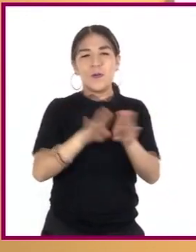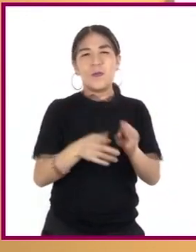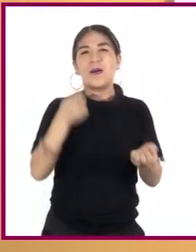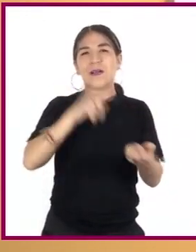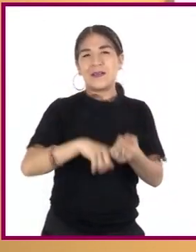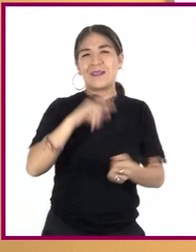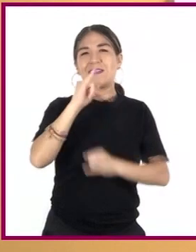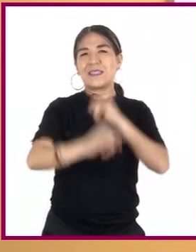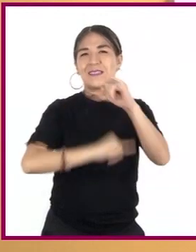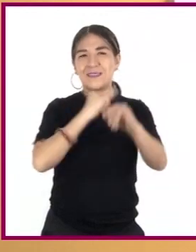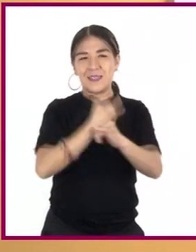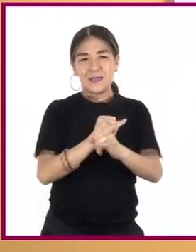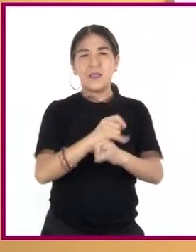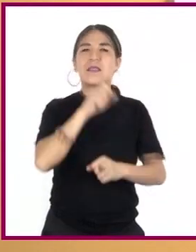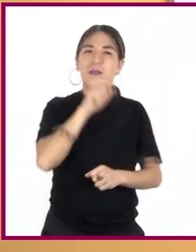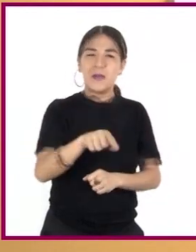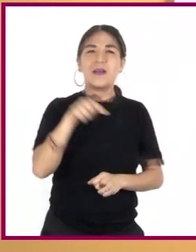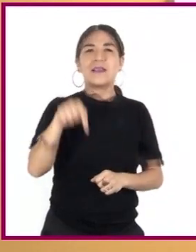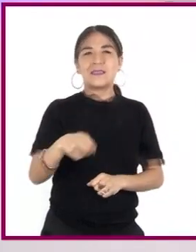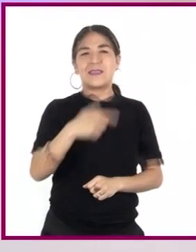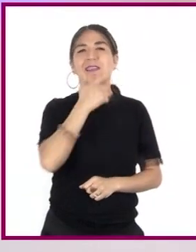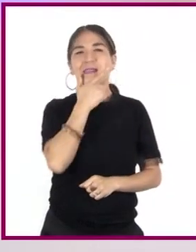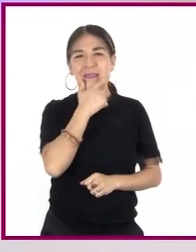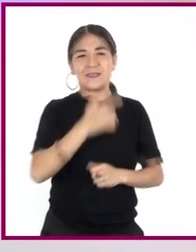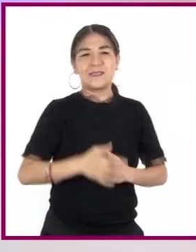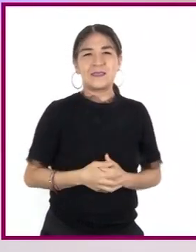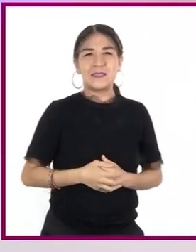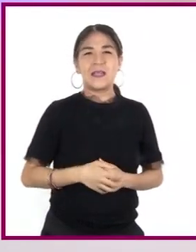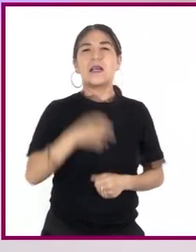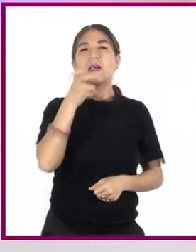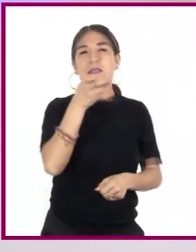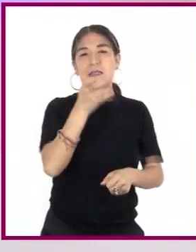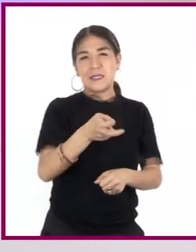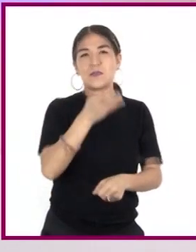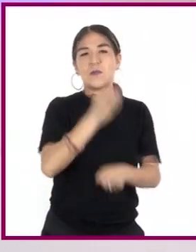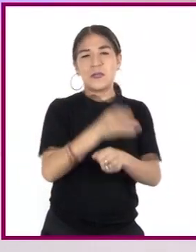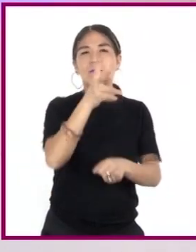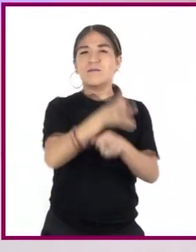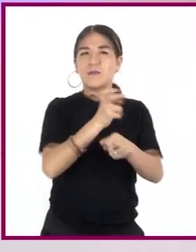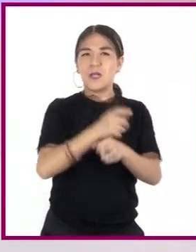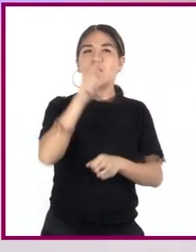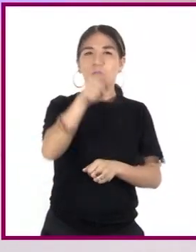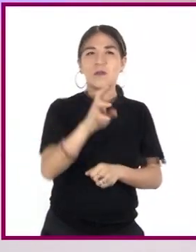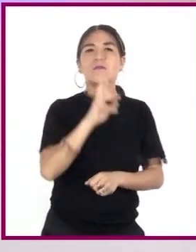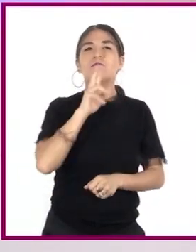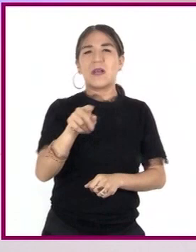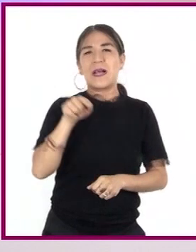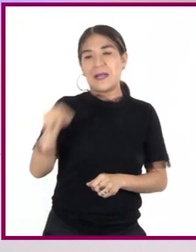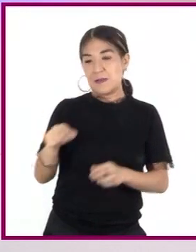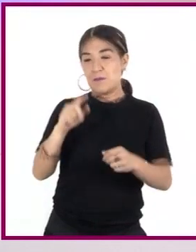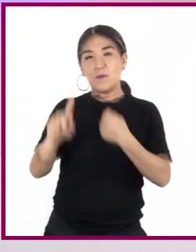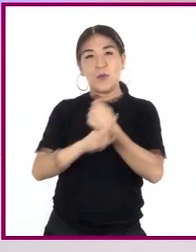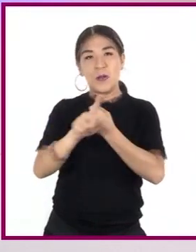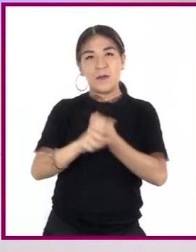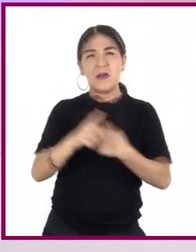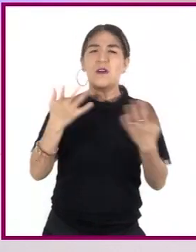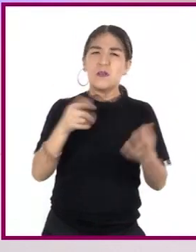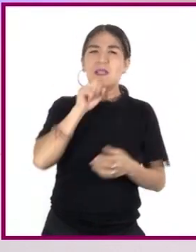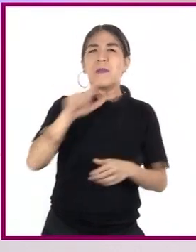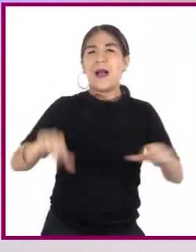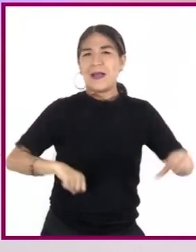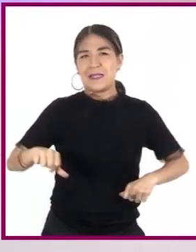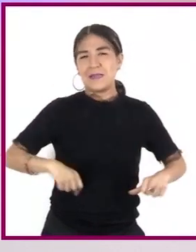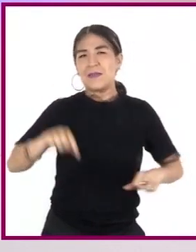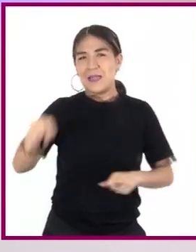del sistema internacional y del sistema inglés. Les invitamos a resolver algunos de los problemas o